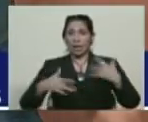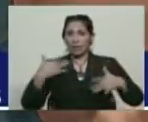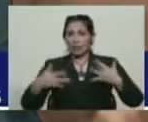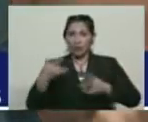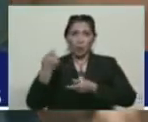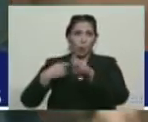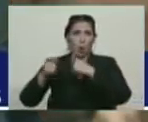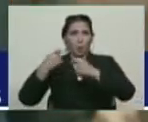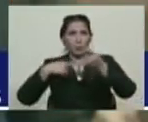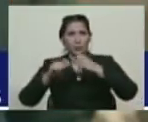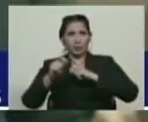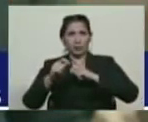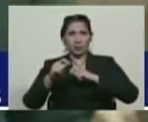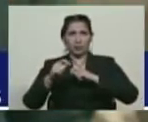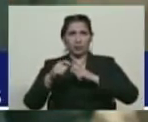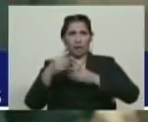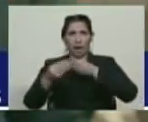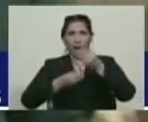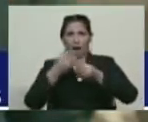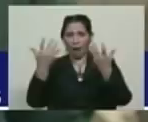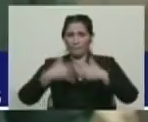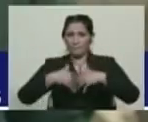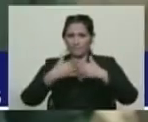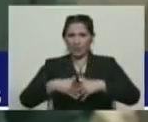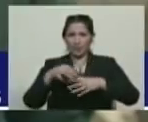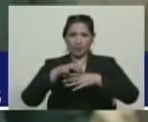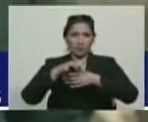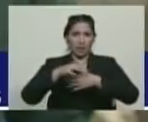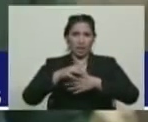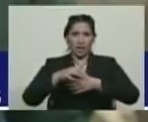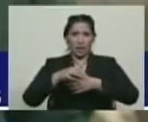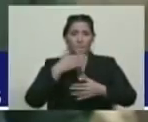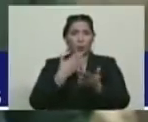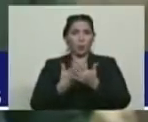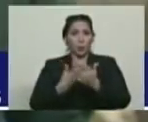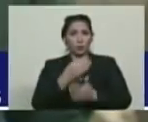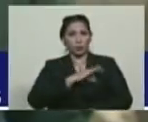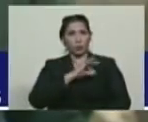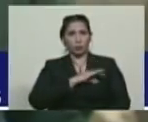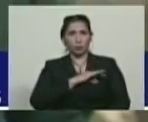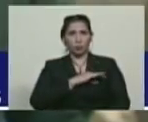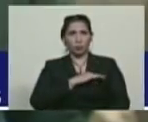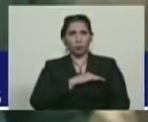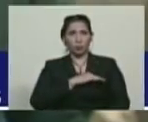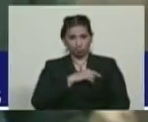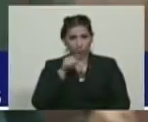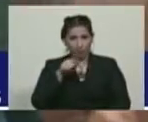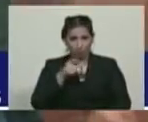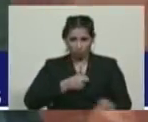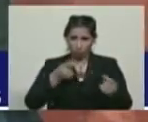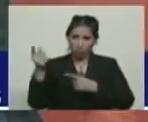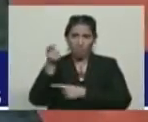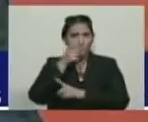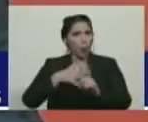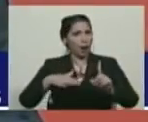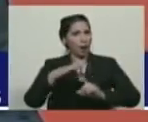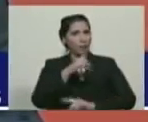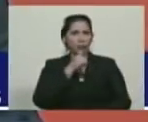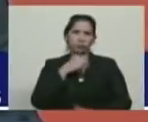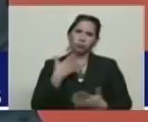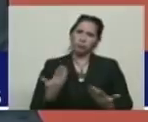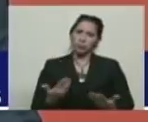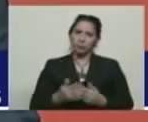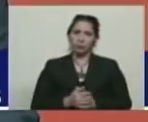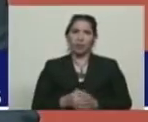que ellos hacen tiene un propósito social va para el pueblo en consecuencia